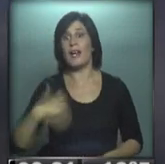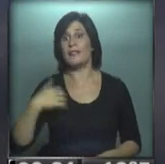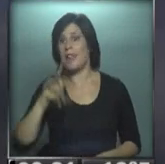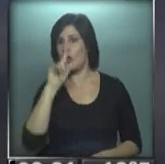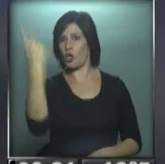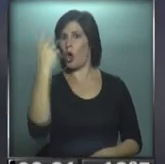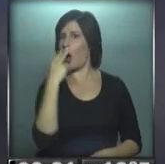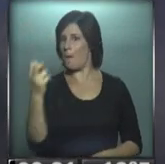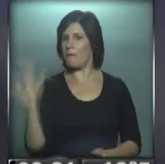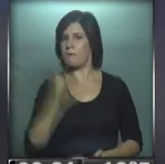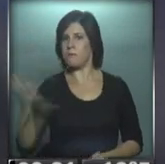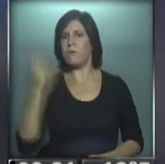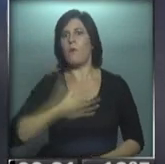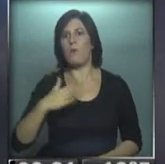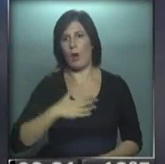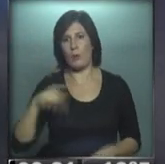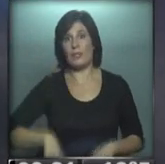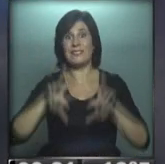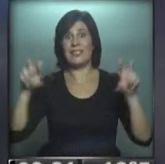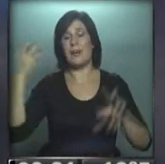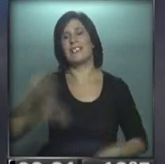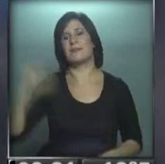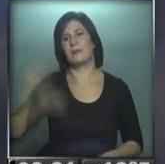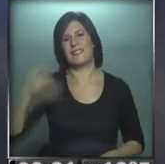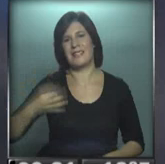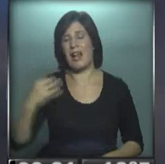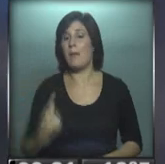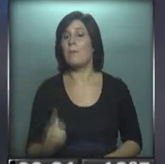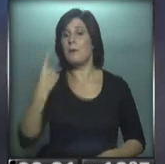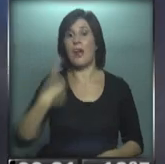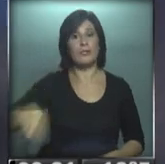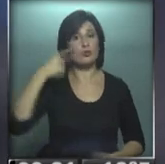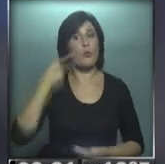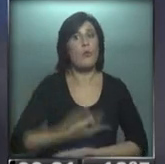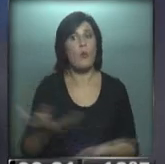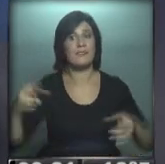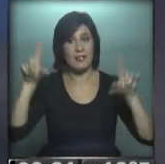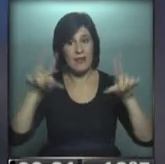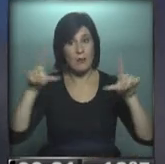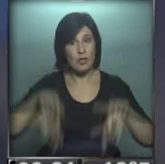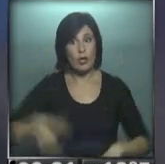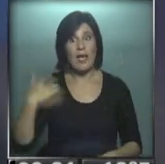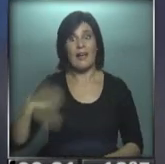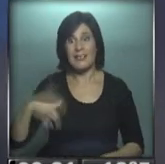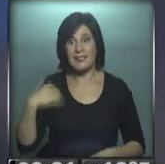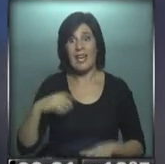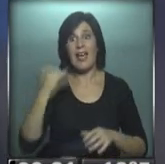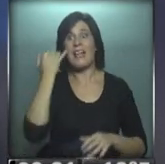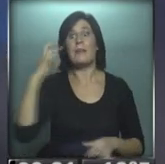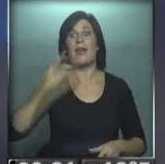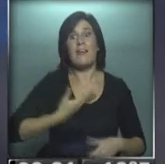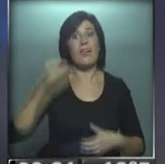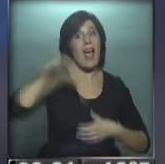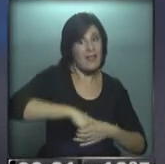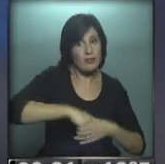edición muy especial. Por primera vez, Silvia Fernández, bienvenida. Se va a mostrar en la televisión argentina el adentro y el afuera de